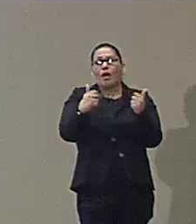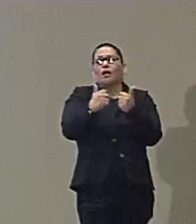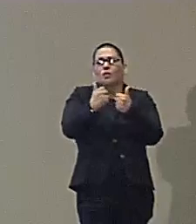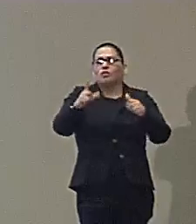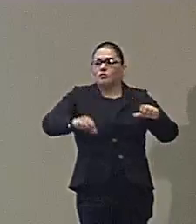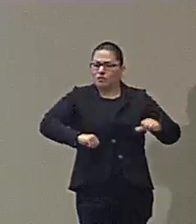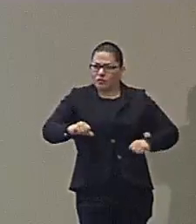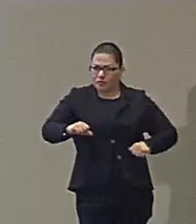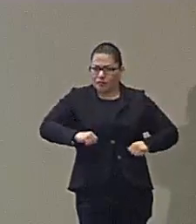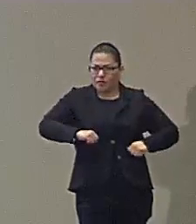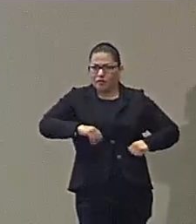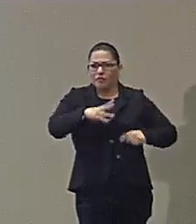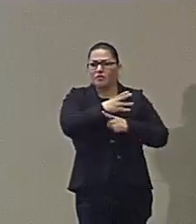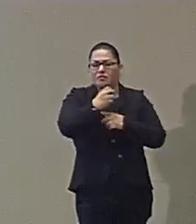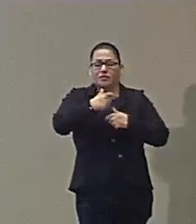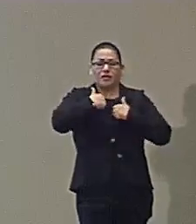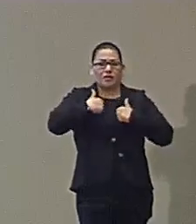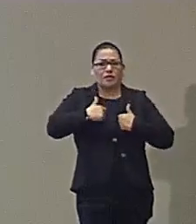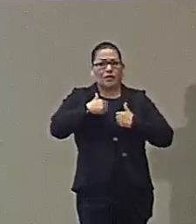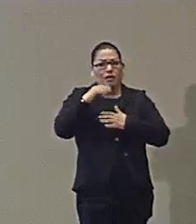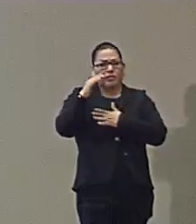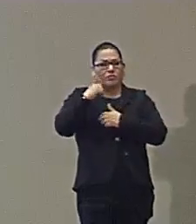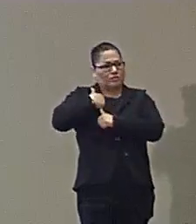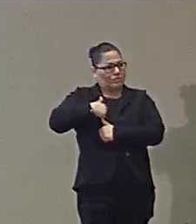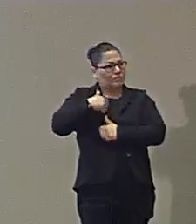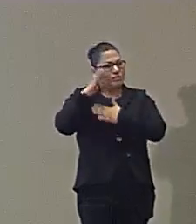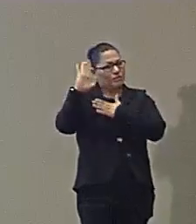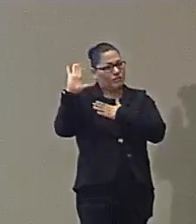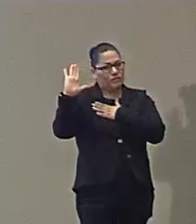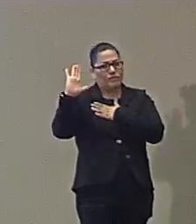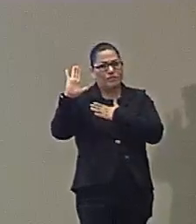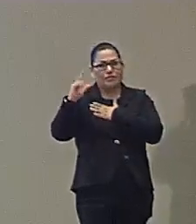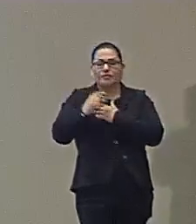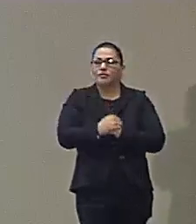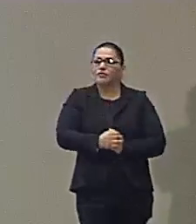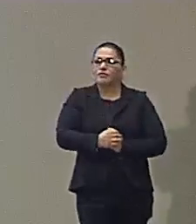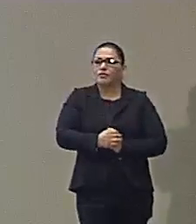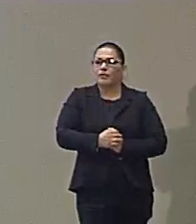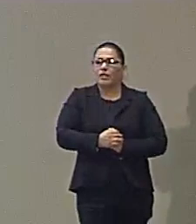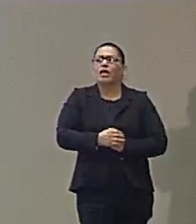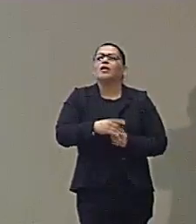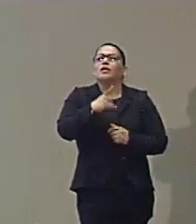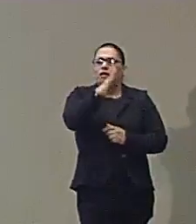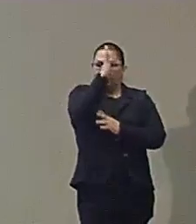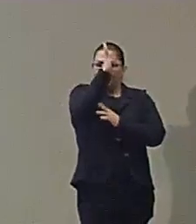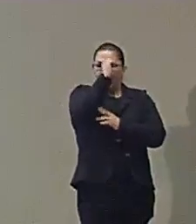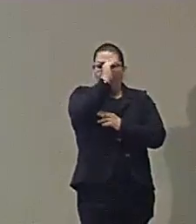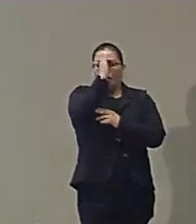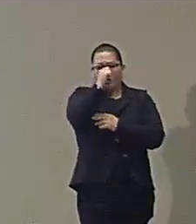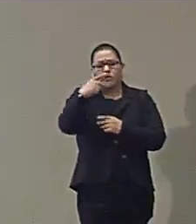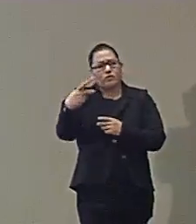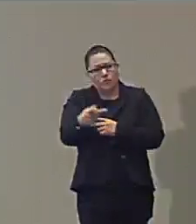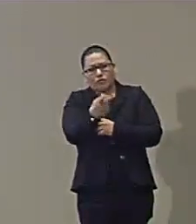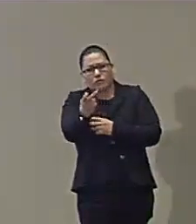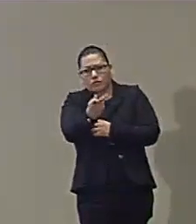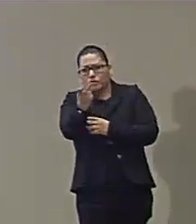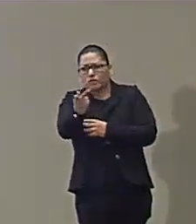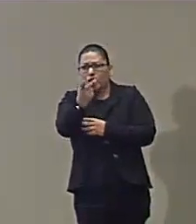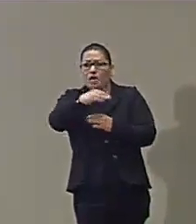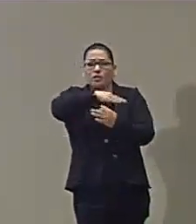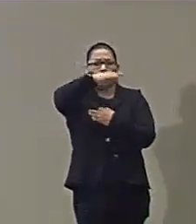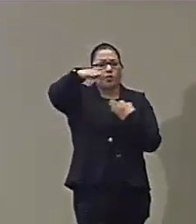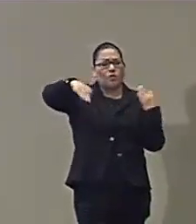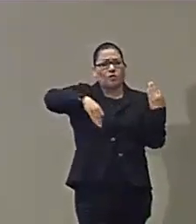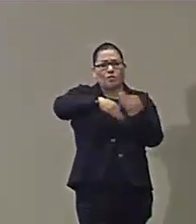coherentes y comprometidas de largo plazo desde luego tejiendo acuerdos y consensos con los demás